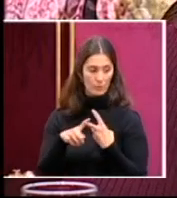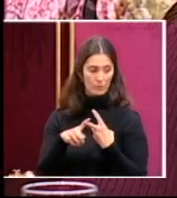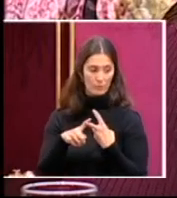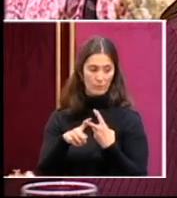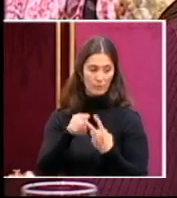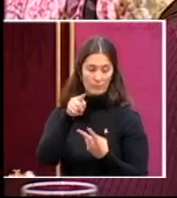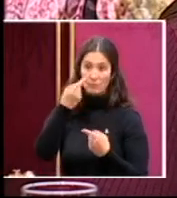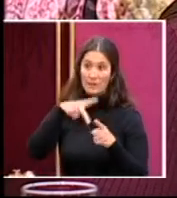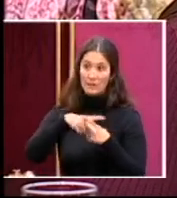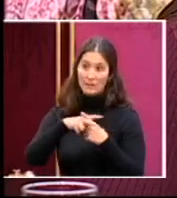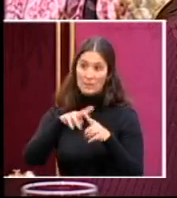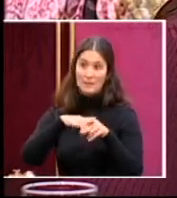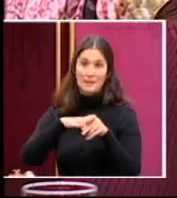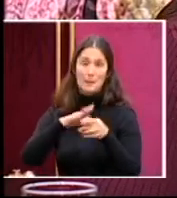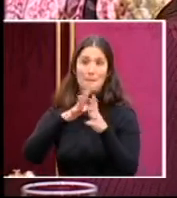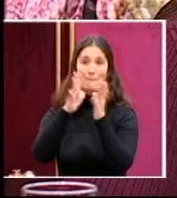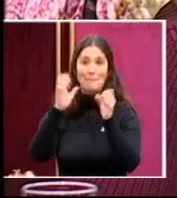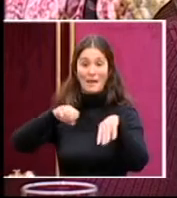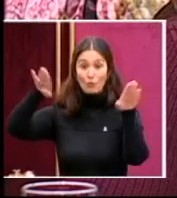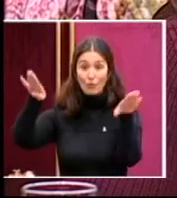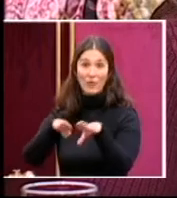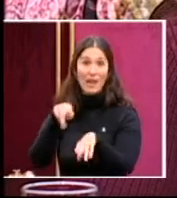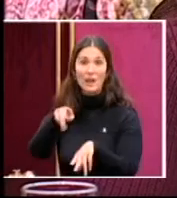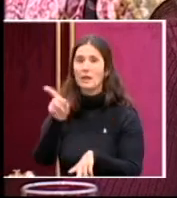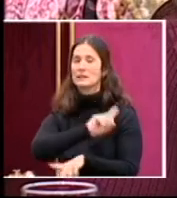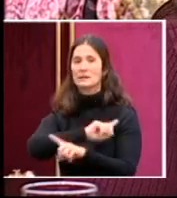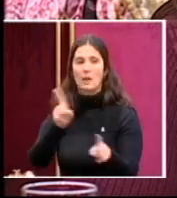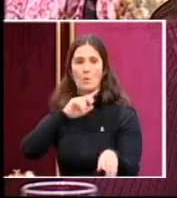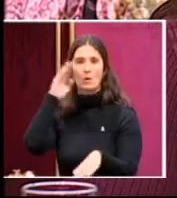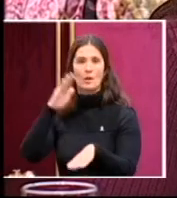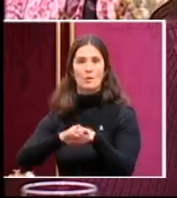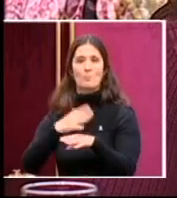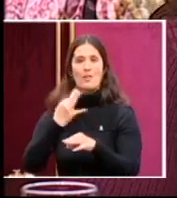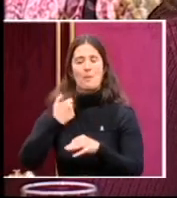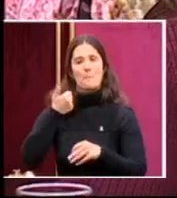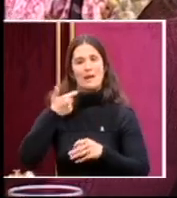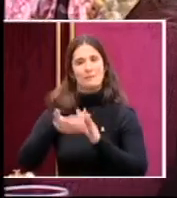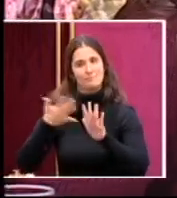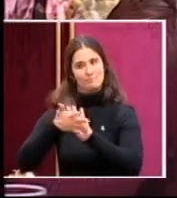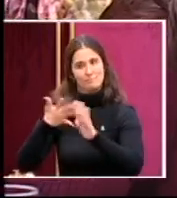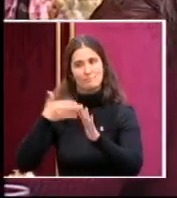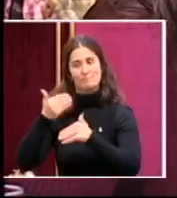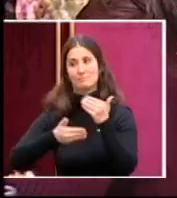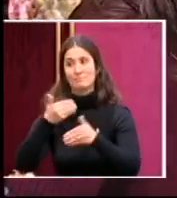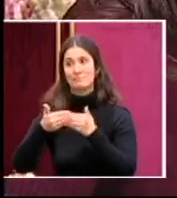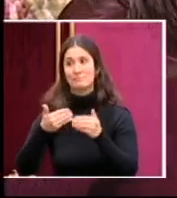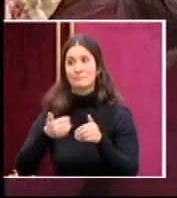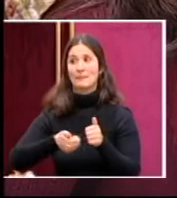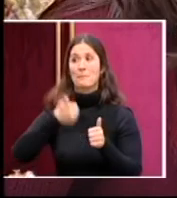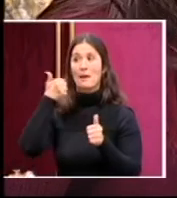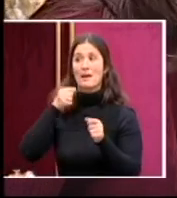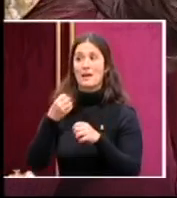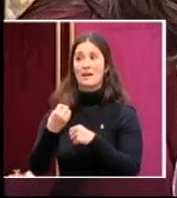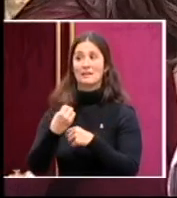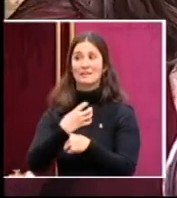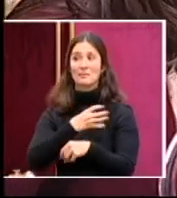Ese instrumento del Pacto por la Vega que tampoco se está cumpliendo al ritmo que debe hacerse. Las mayores emisiones, uno